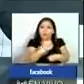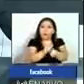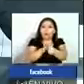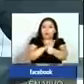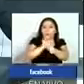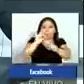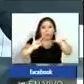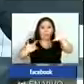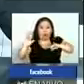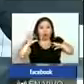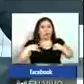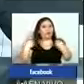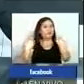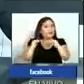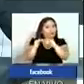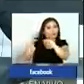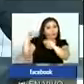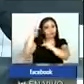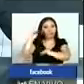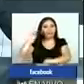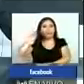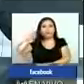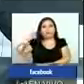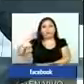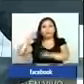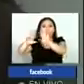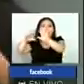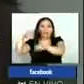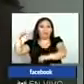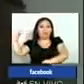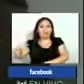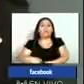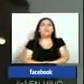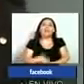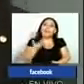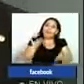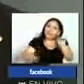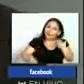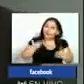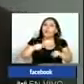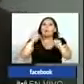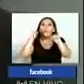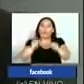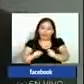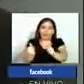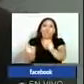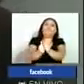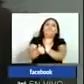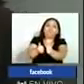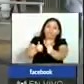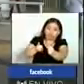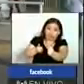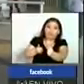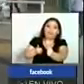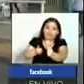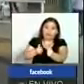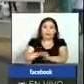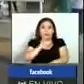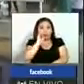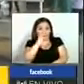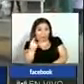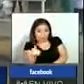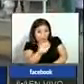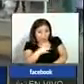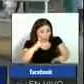los cuales ya superan los 4,800. Existe la posibilidad de retroceder, sí. El aumento de personas